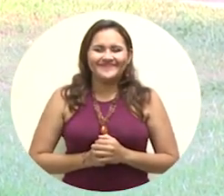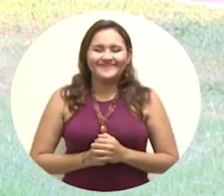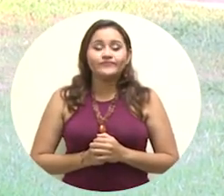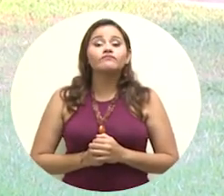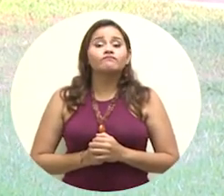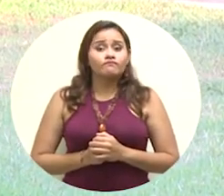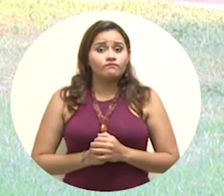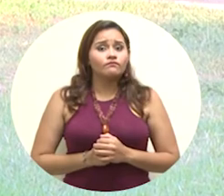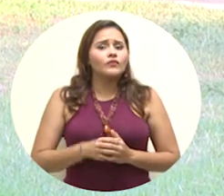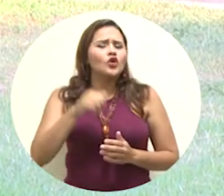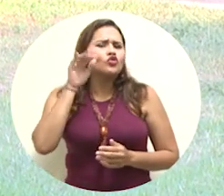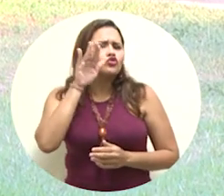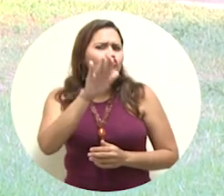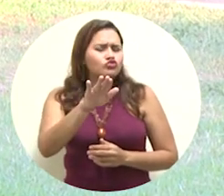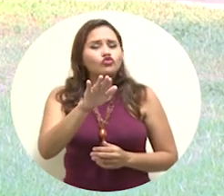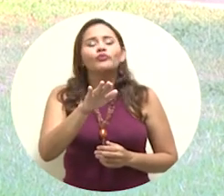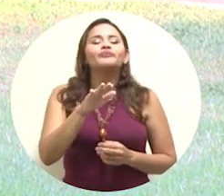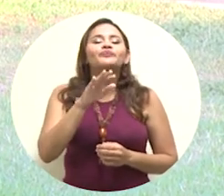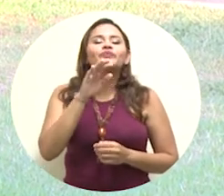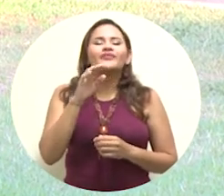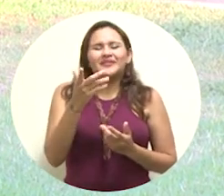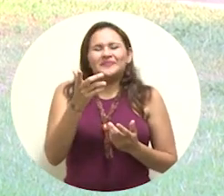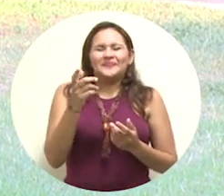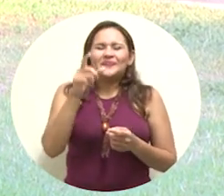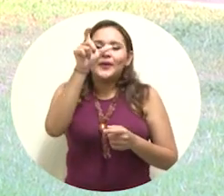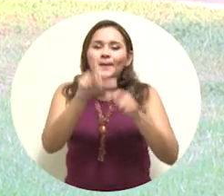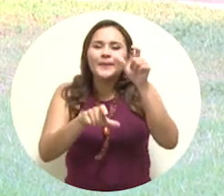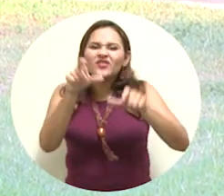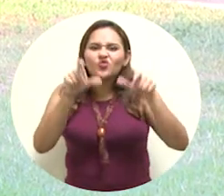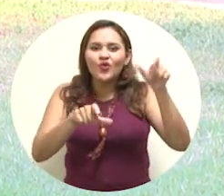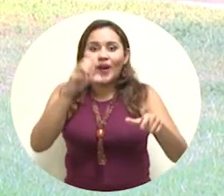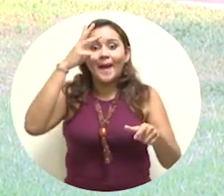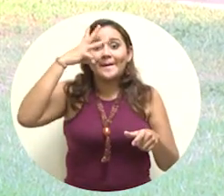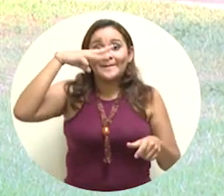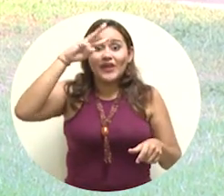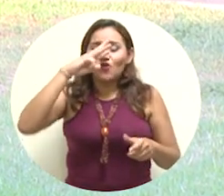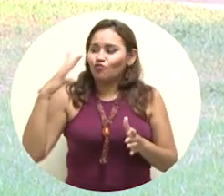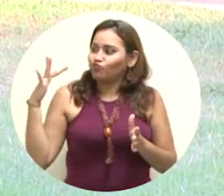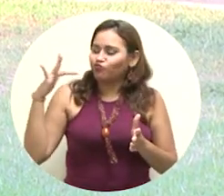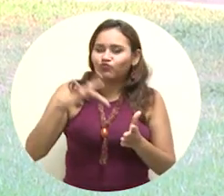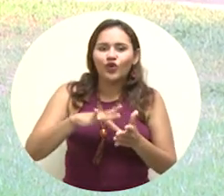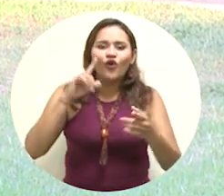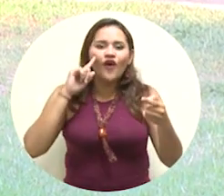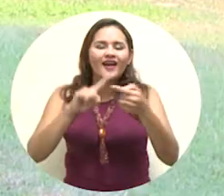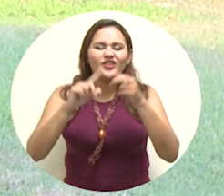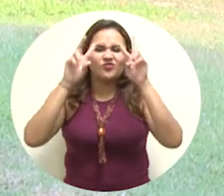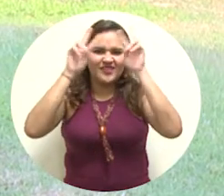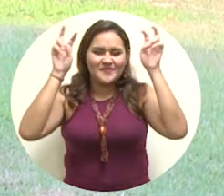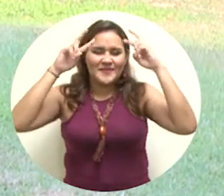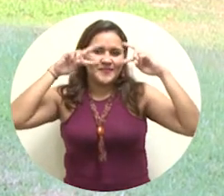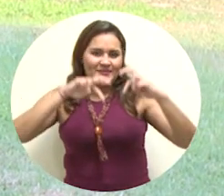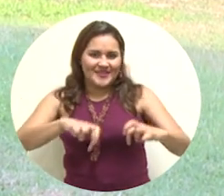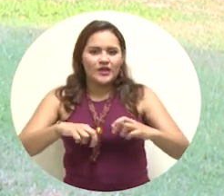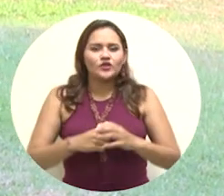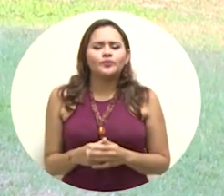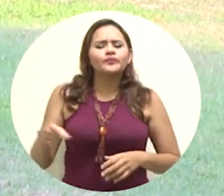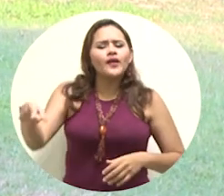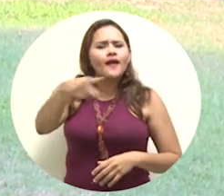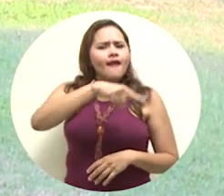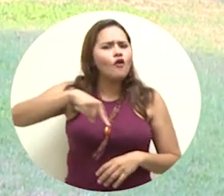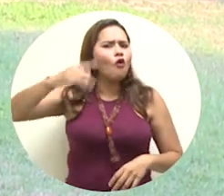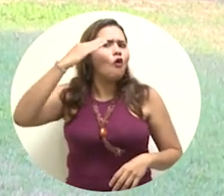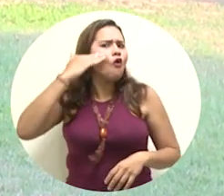Maestrantes de la Universidad Autónoma de Baja California, México, realizaron pasantía de investigación en nuestra alma mater. Los jóvenes